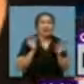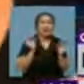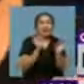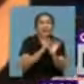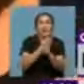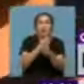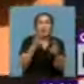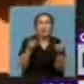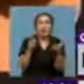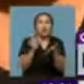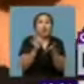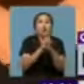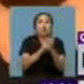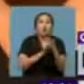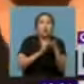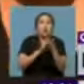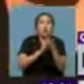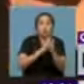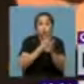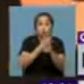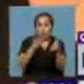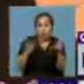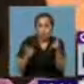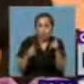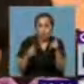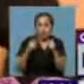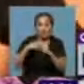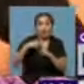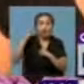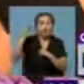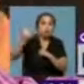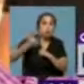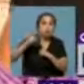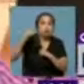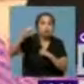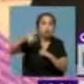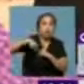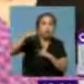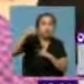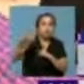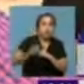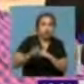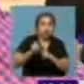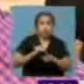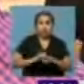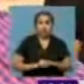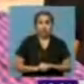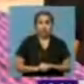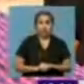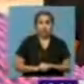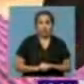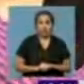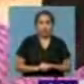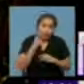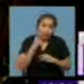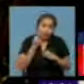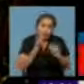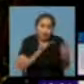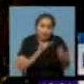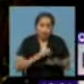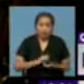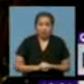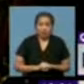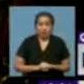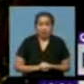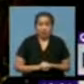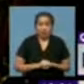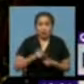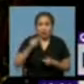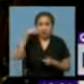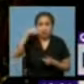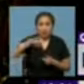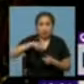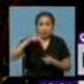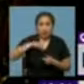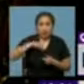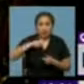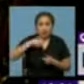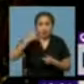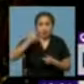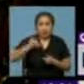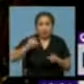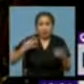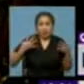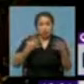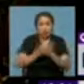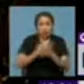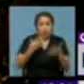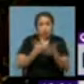van a tener una solución, le llaman para otro día y pasa y pasa este lote prestado. Actualmente todavía